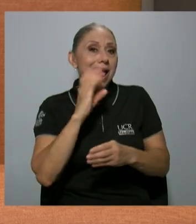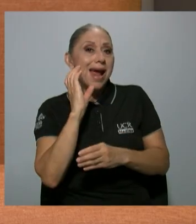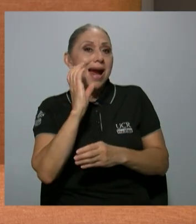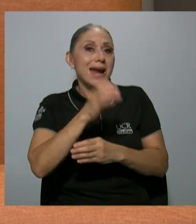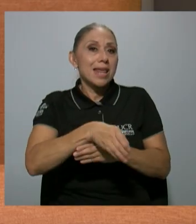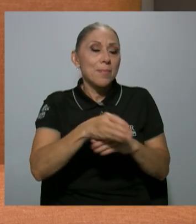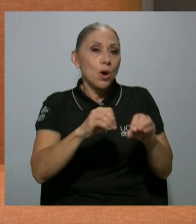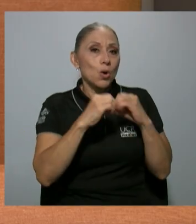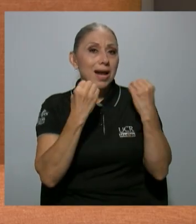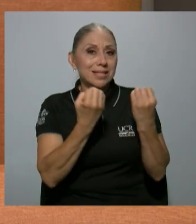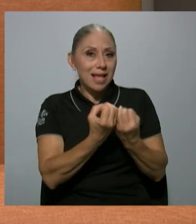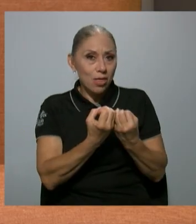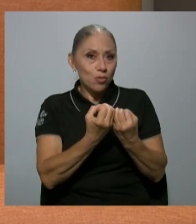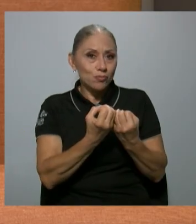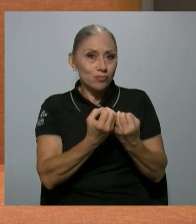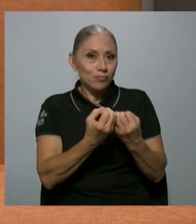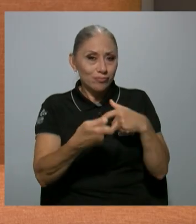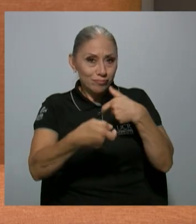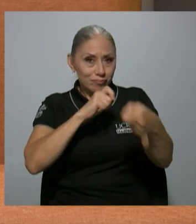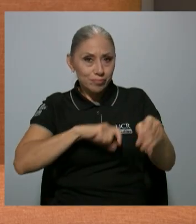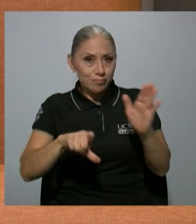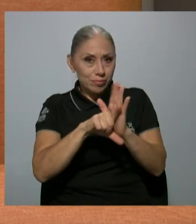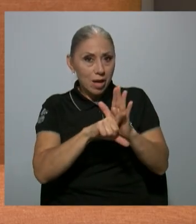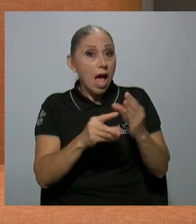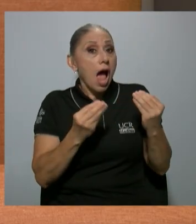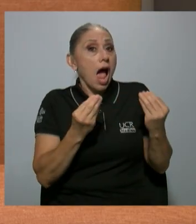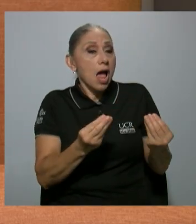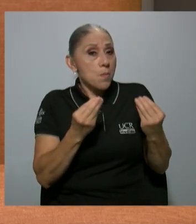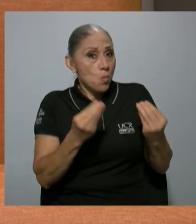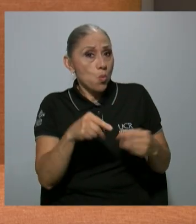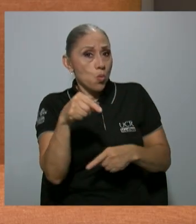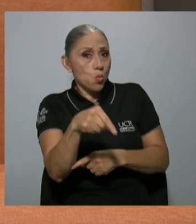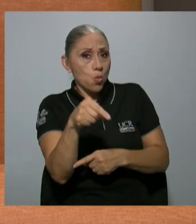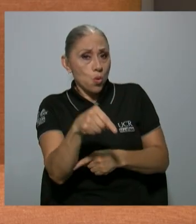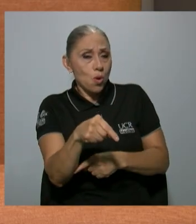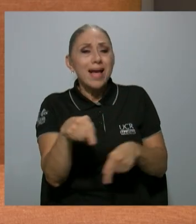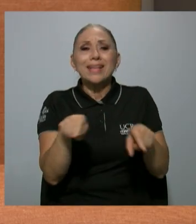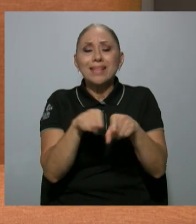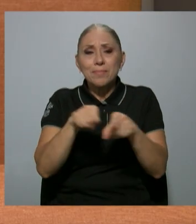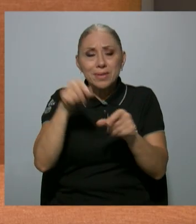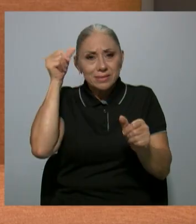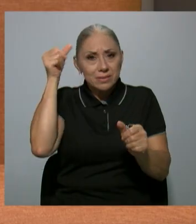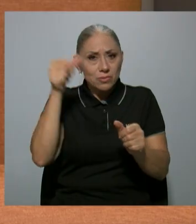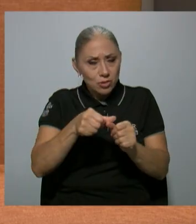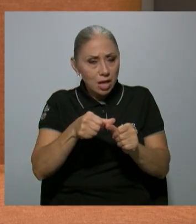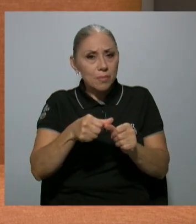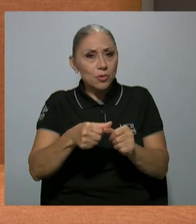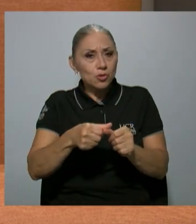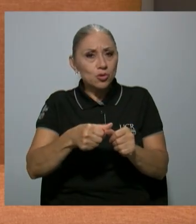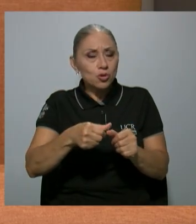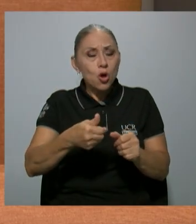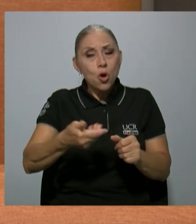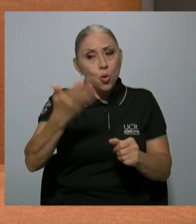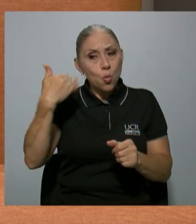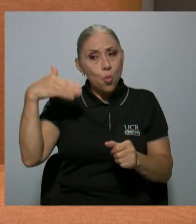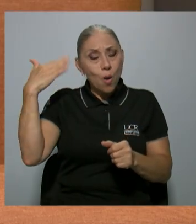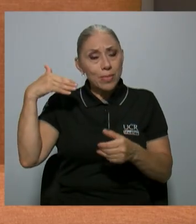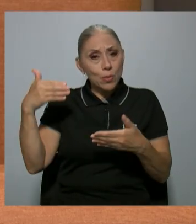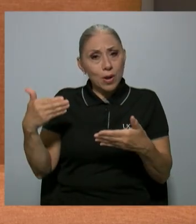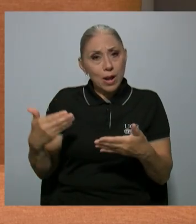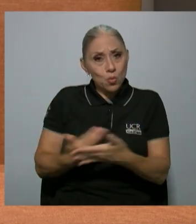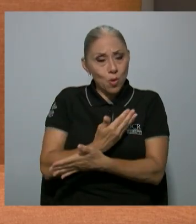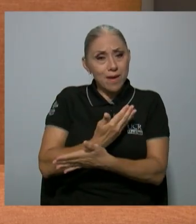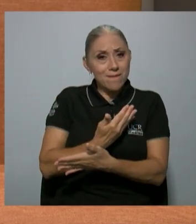creo que podría estar en ese momento permeando la discusión, porque además recordemos que cuando ingresa la